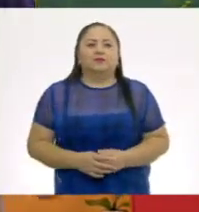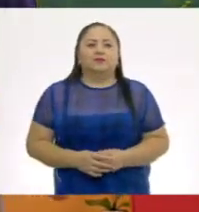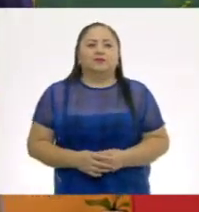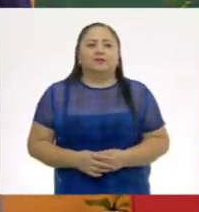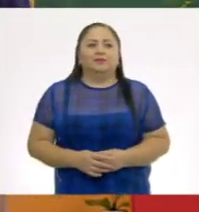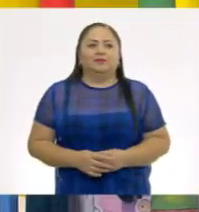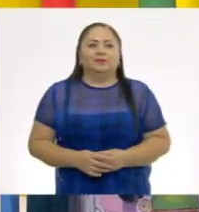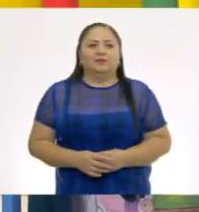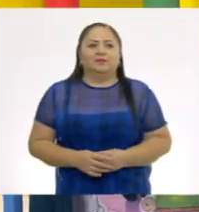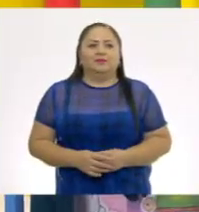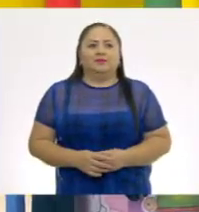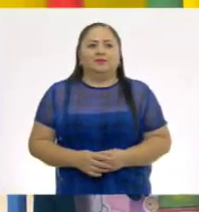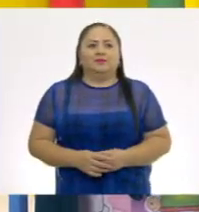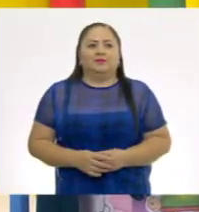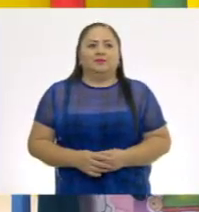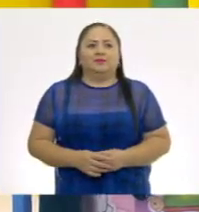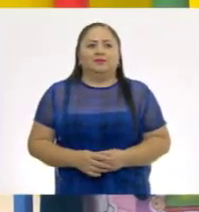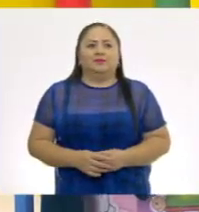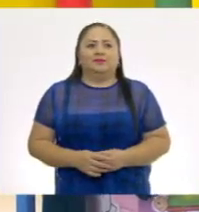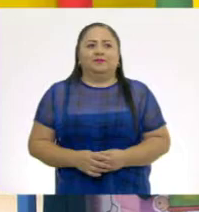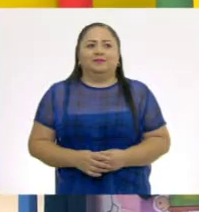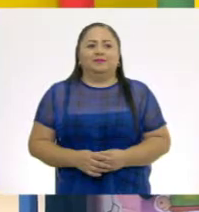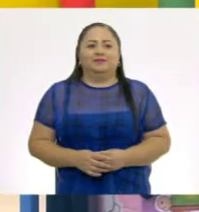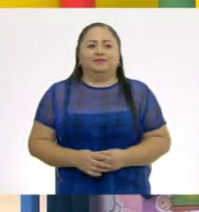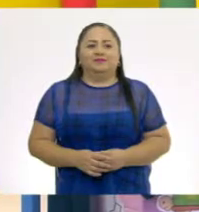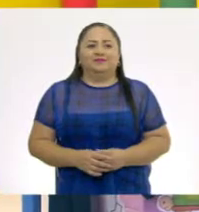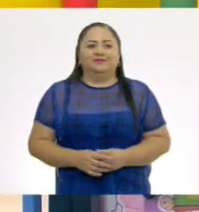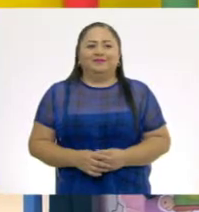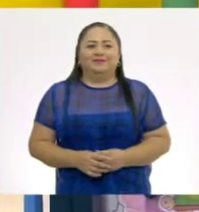lado. Muy bien.